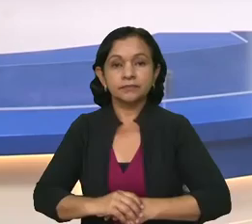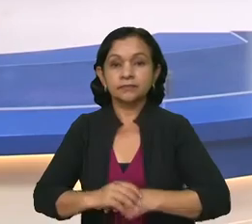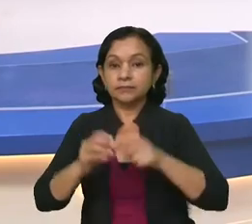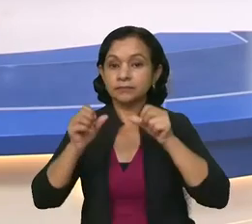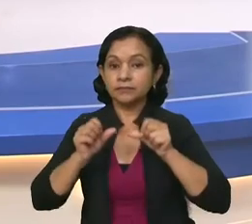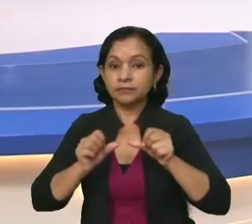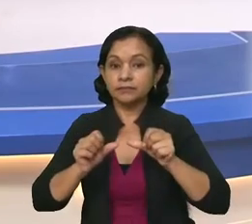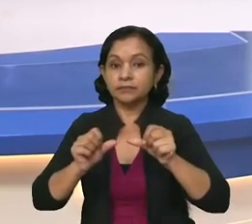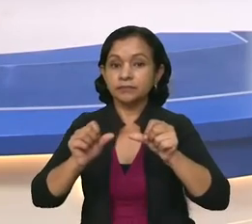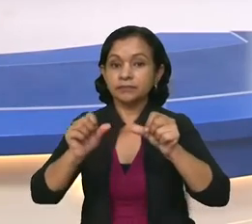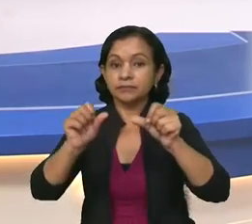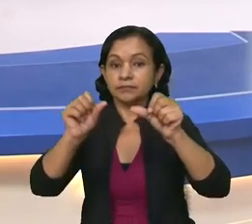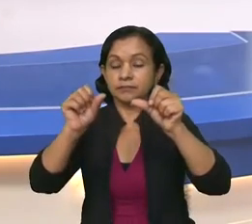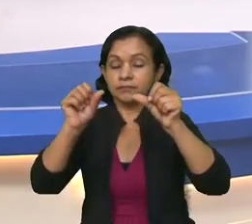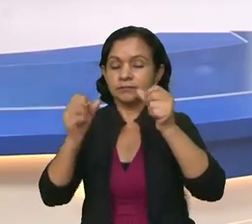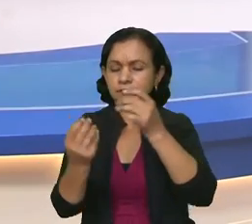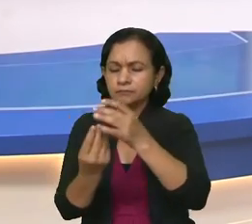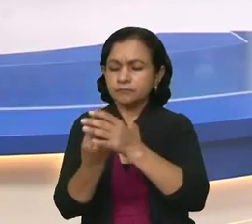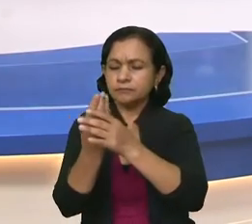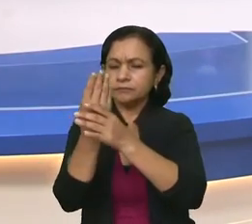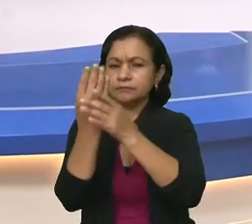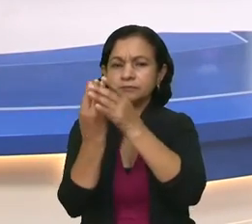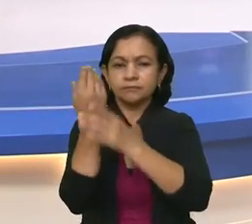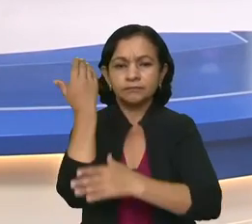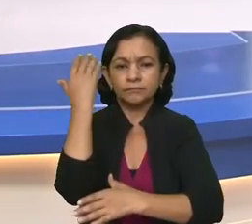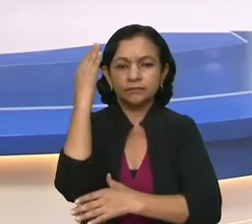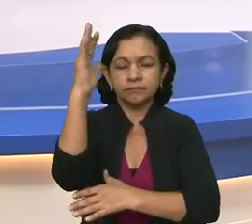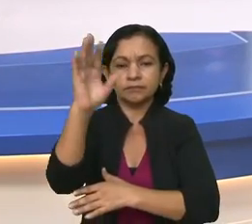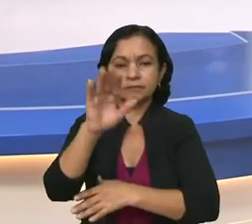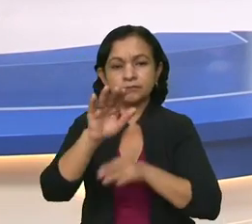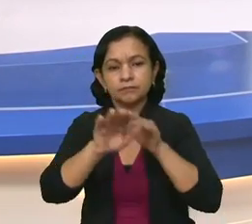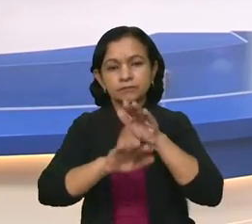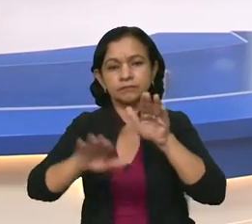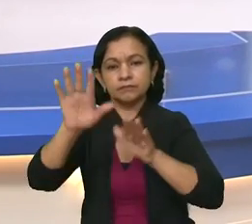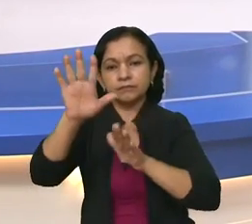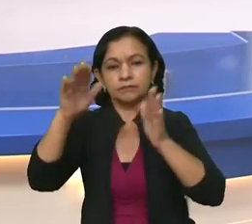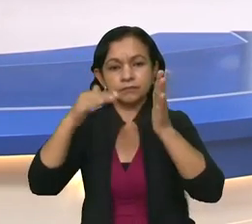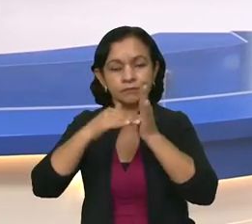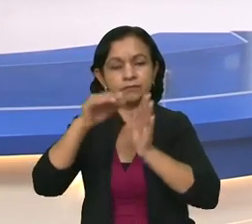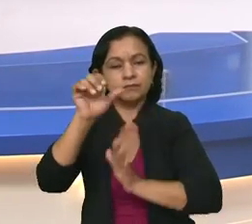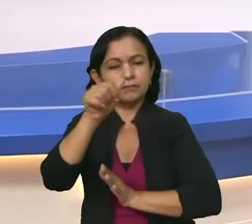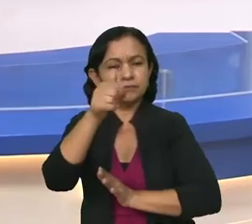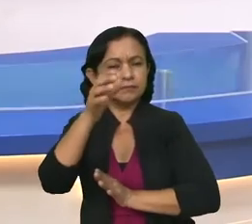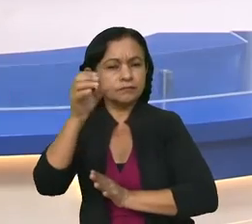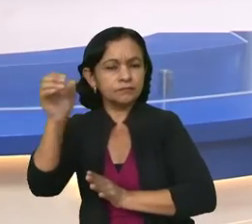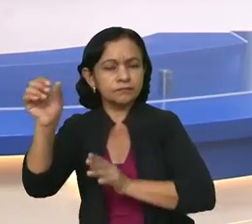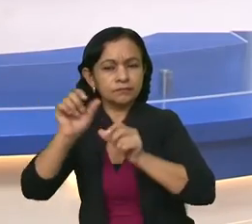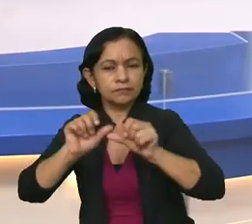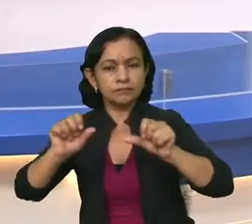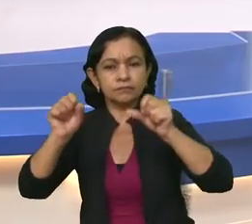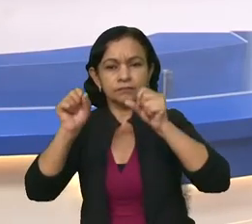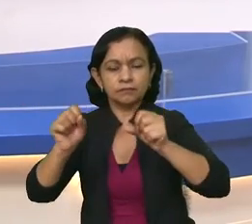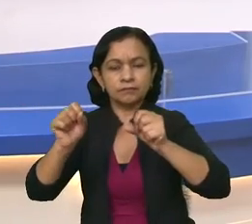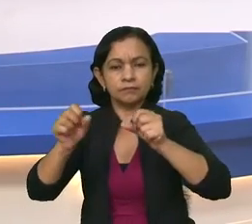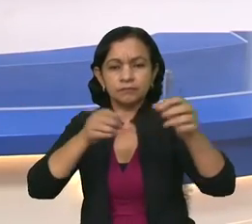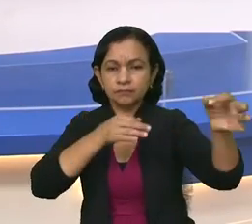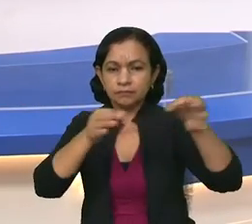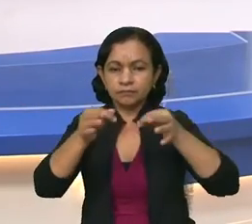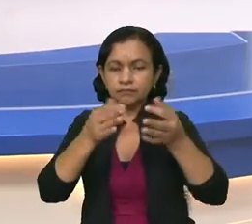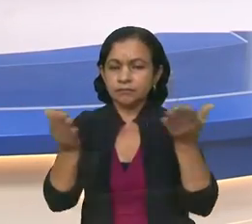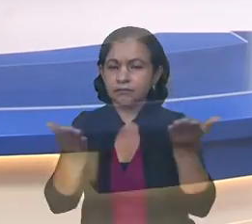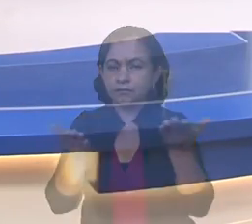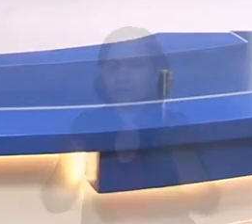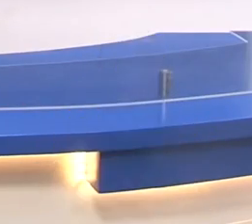Avanza la Cruzada Nacional de Reforestación con la siembra de más de 5.600 hectáreas. Jonathan Castro continúa